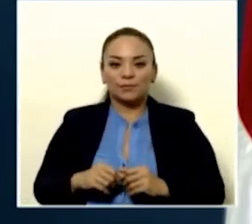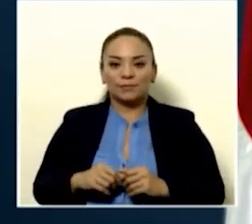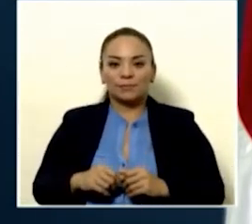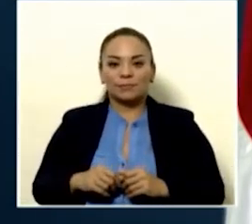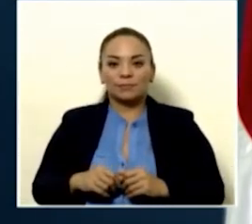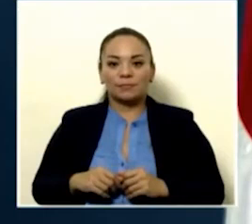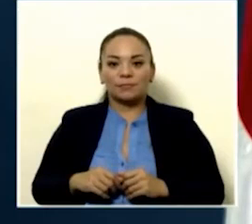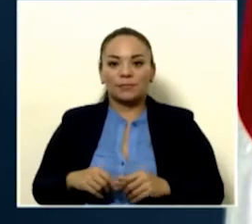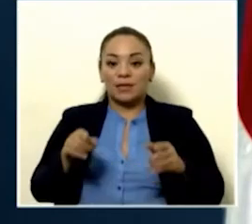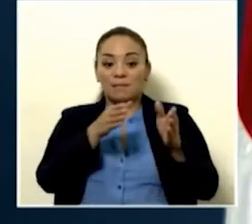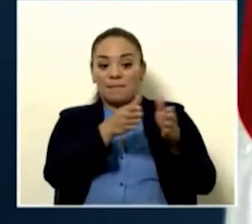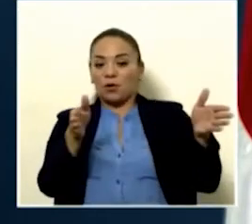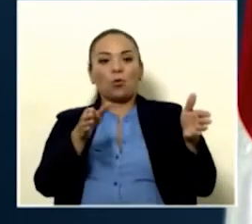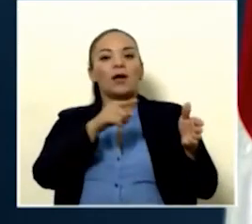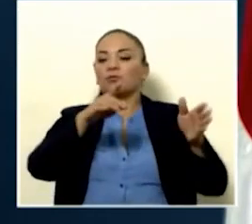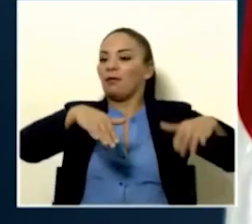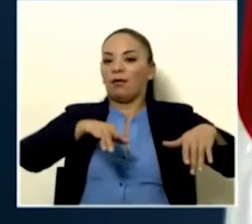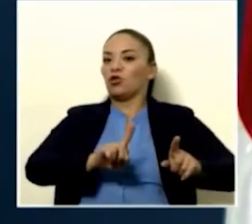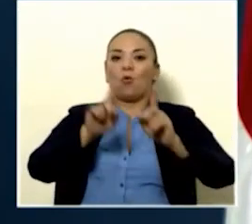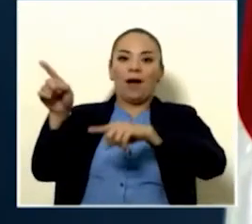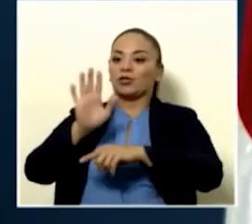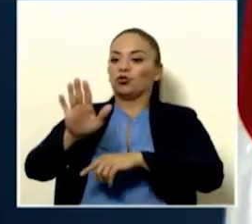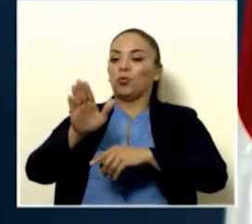hayan ido a su país en ese periodo.